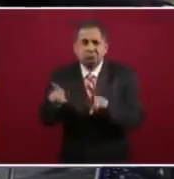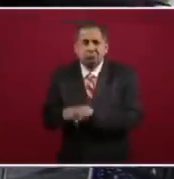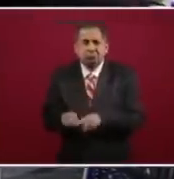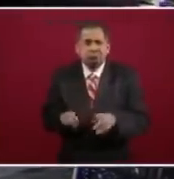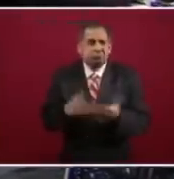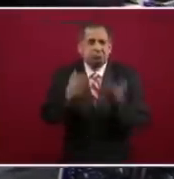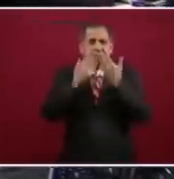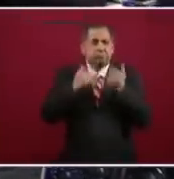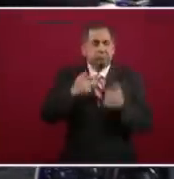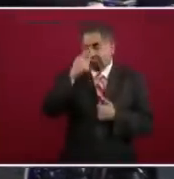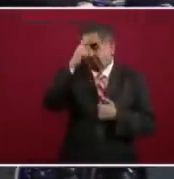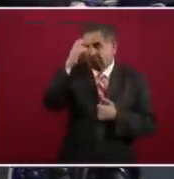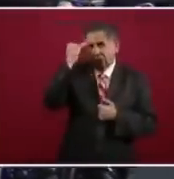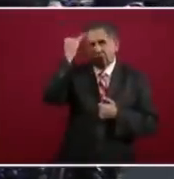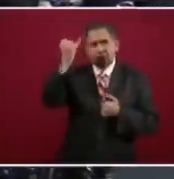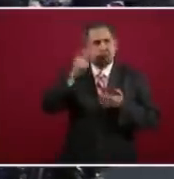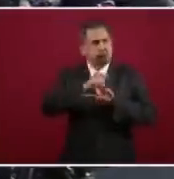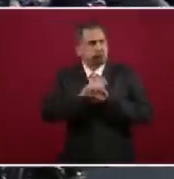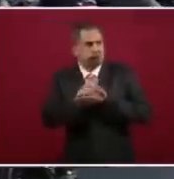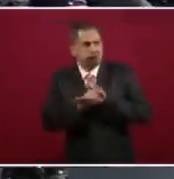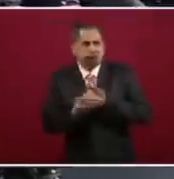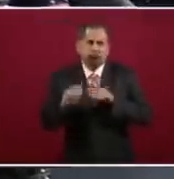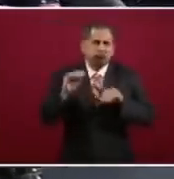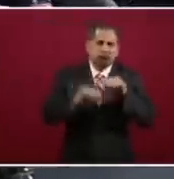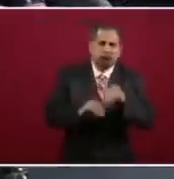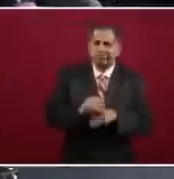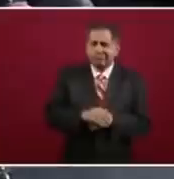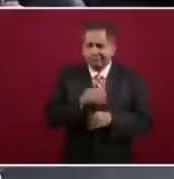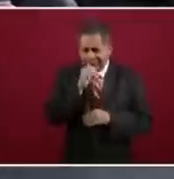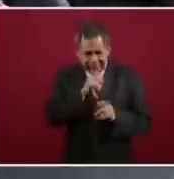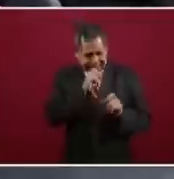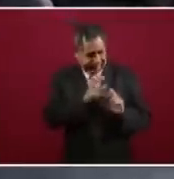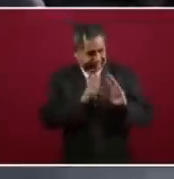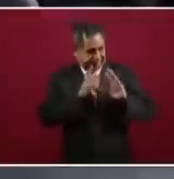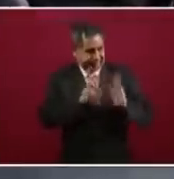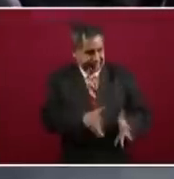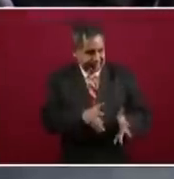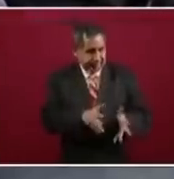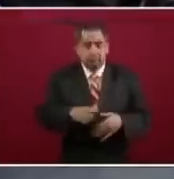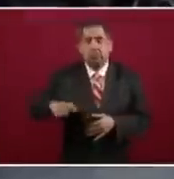ni siquiera cambiaban las palabras